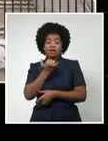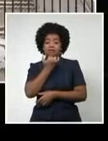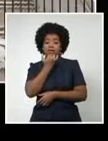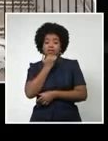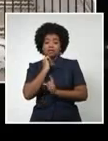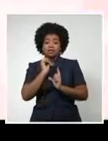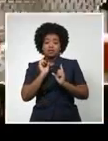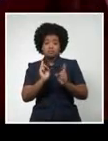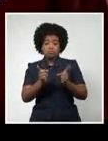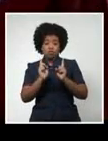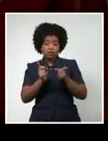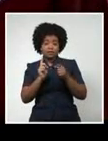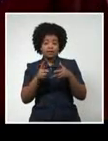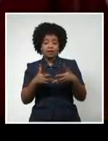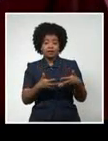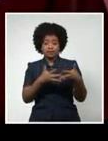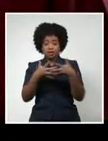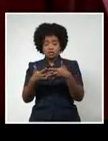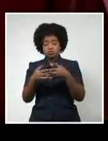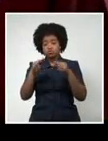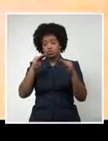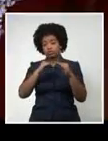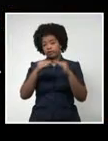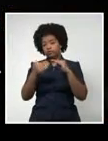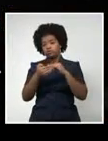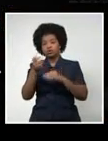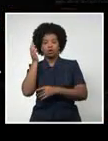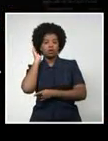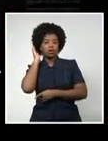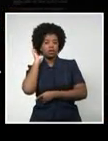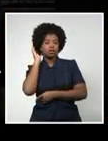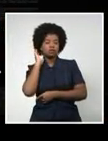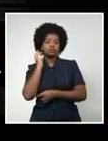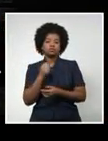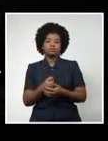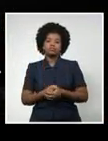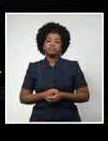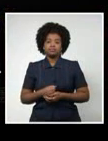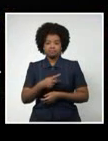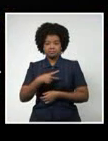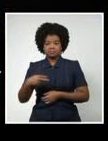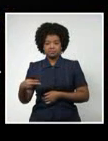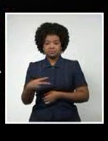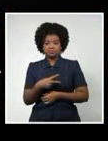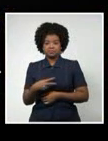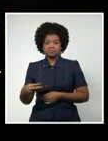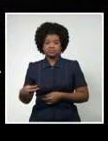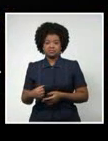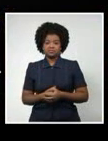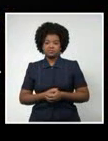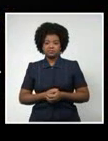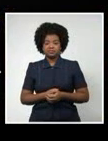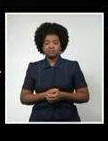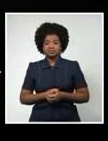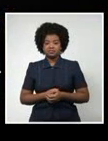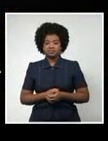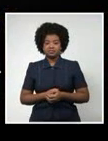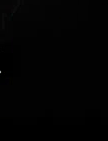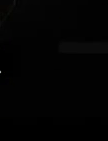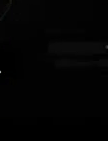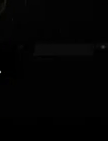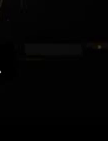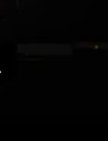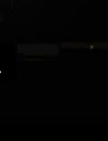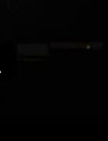política macartista, la discusión, el discurso de la Guerra Fría. It is a cause of great concern for us. It's caused